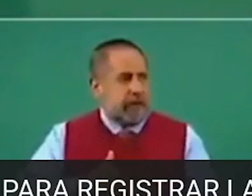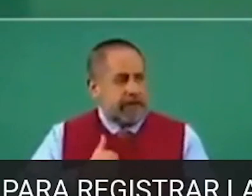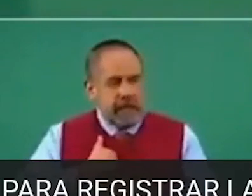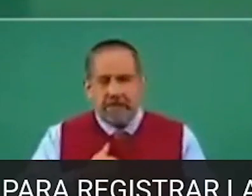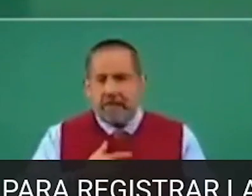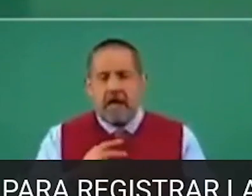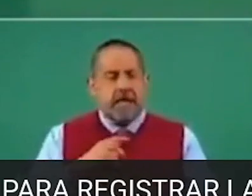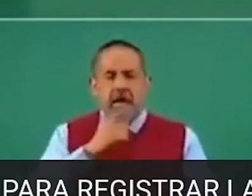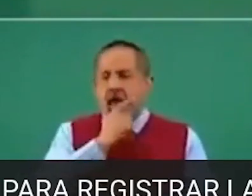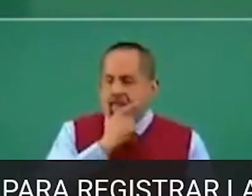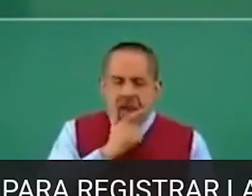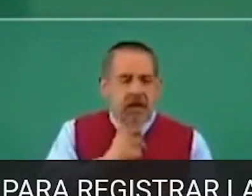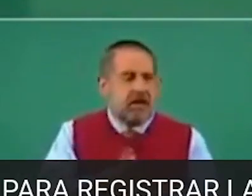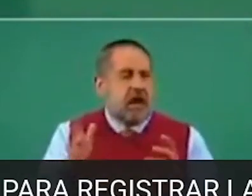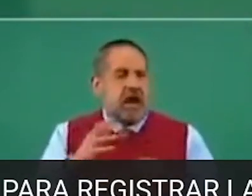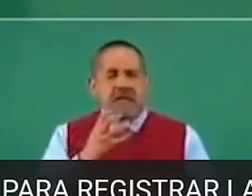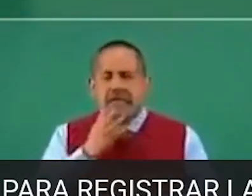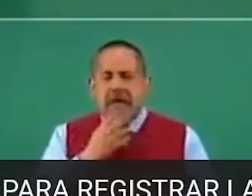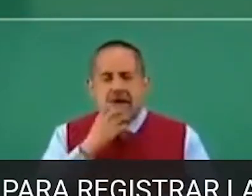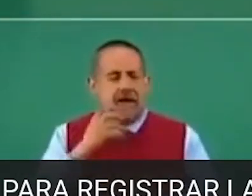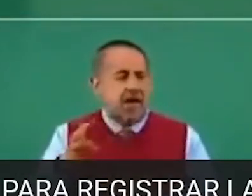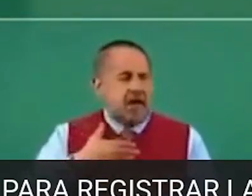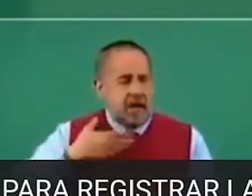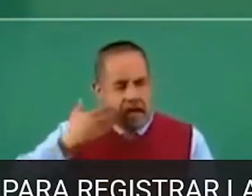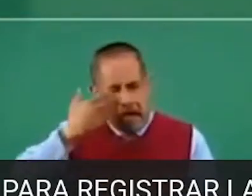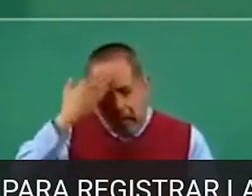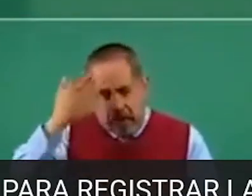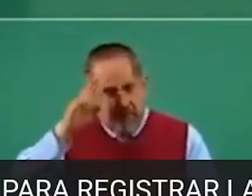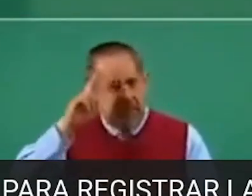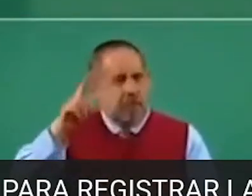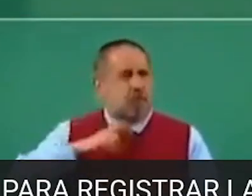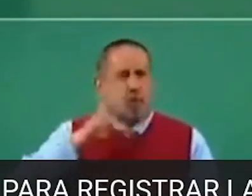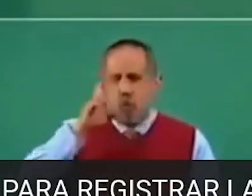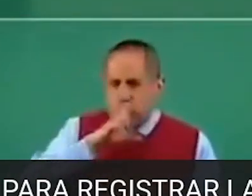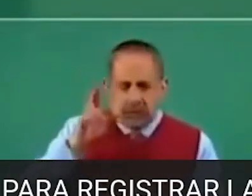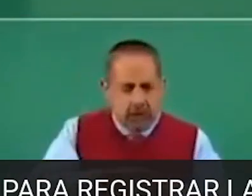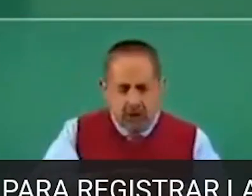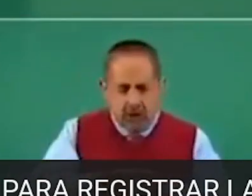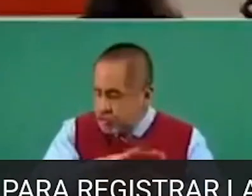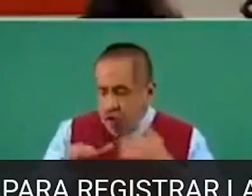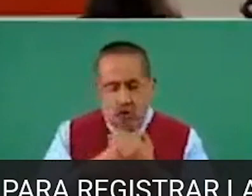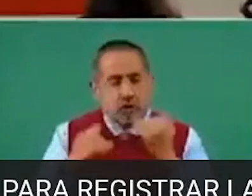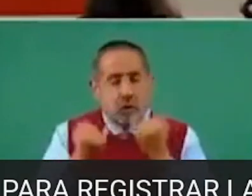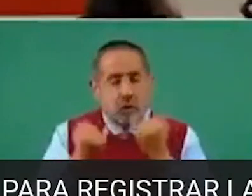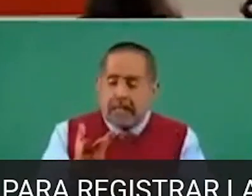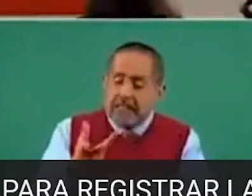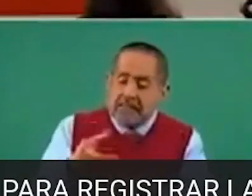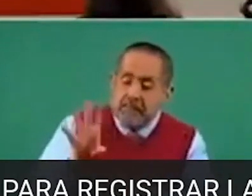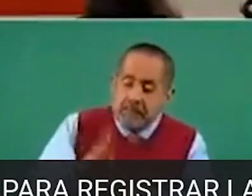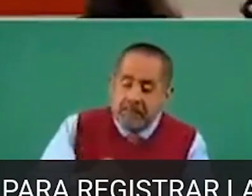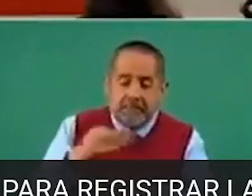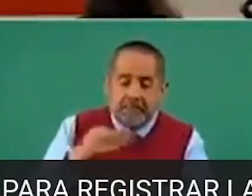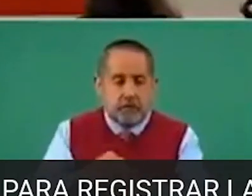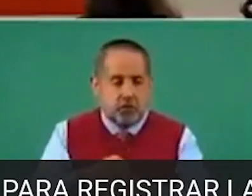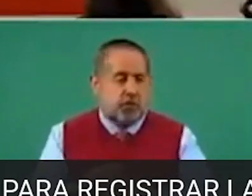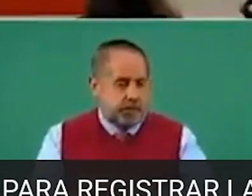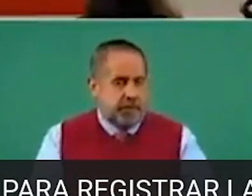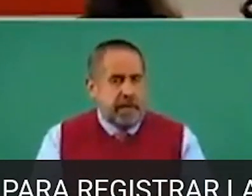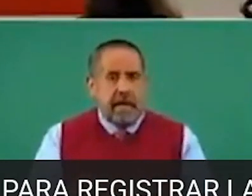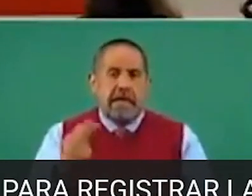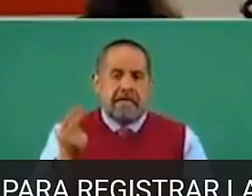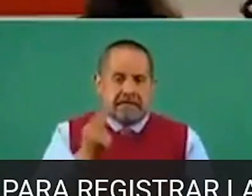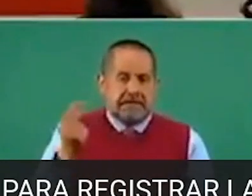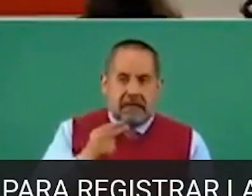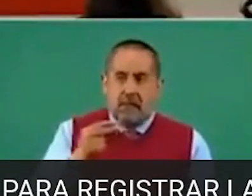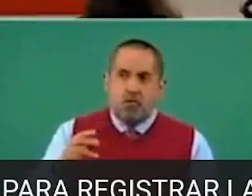Canadá, Inglaterra, Israel, los Emiratos Árabes, Rusia, etcétera. Y tenemos la